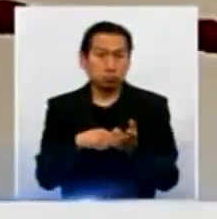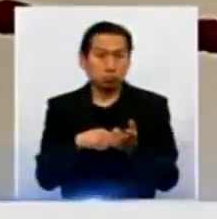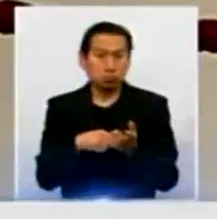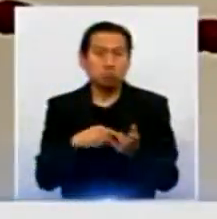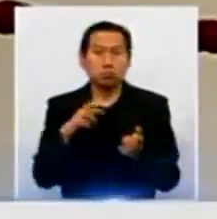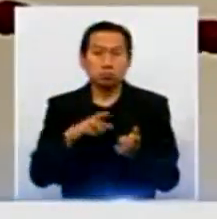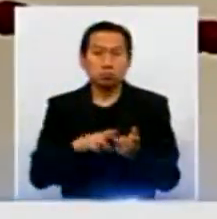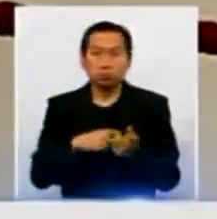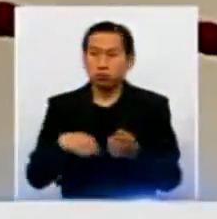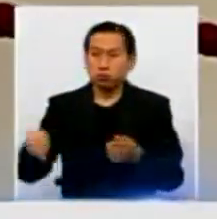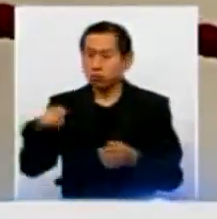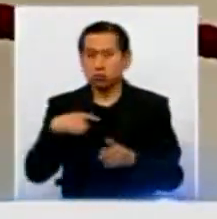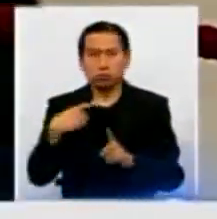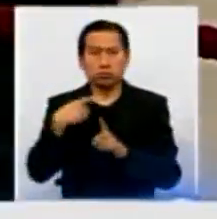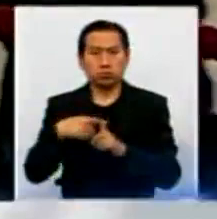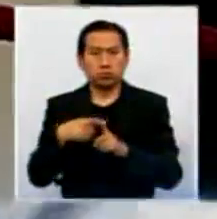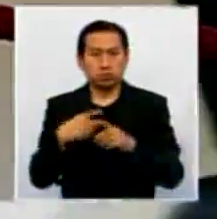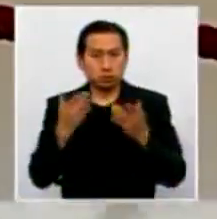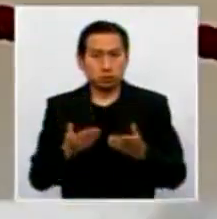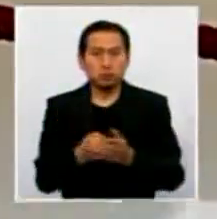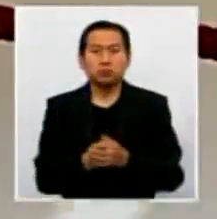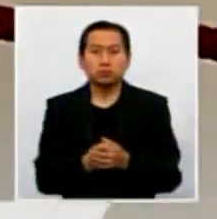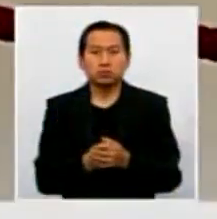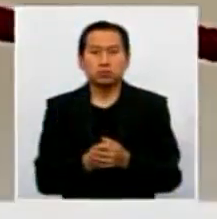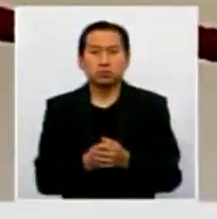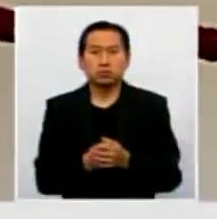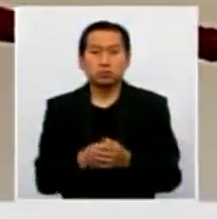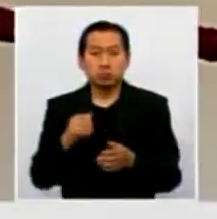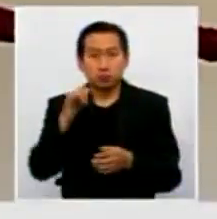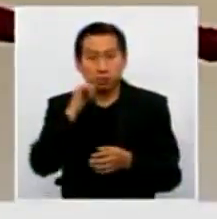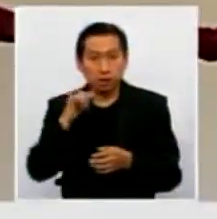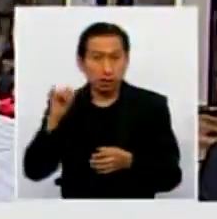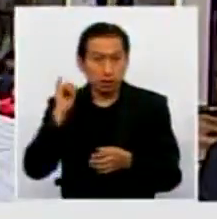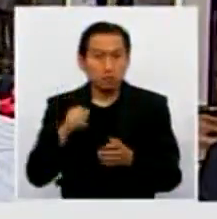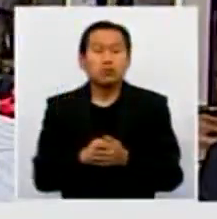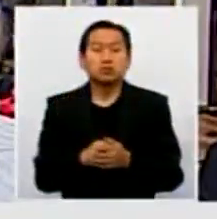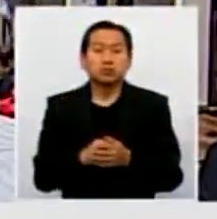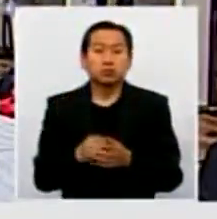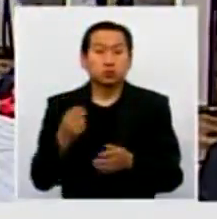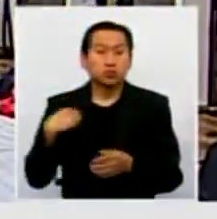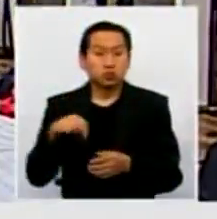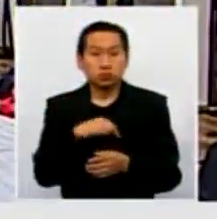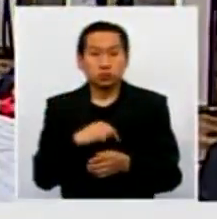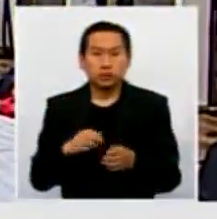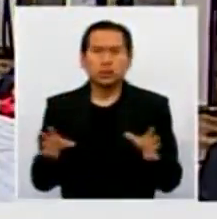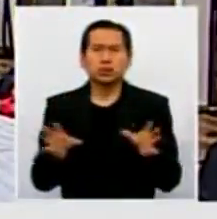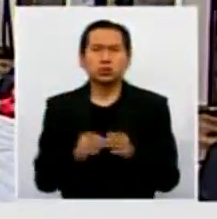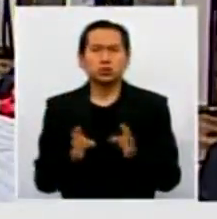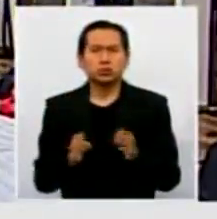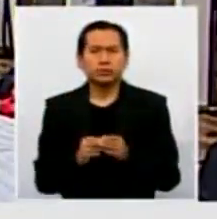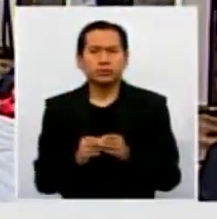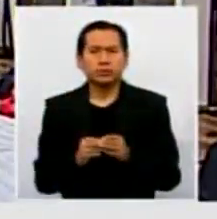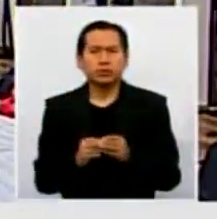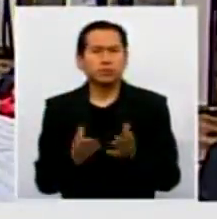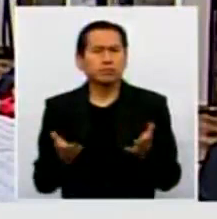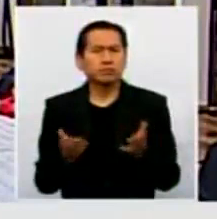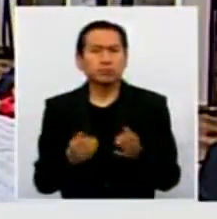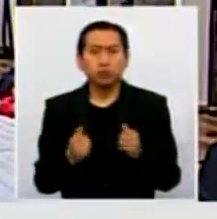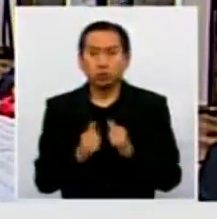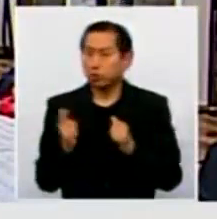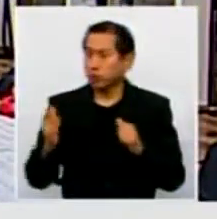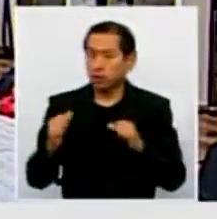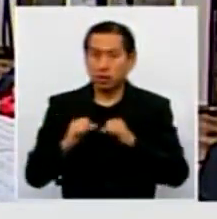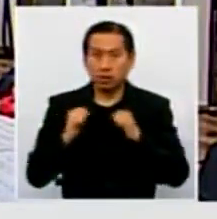entregando frutos. El día de ayer hemos tenido un encuentro con la